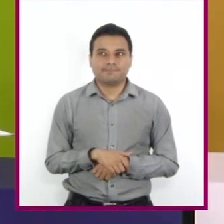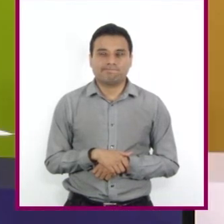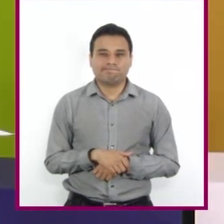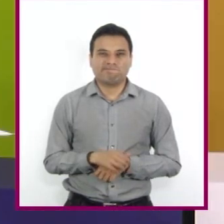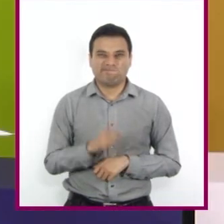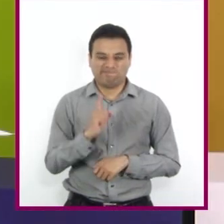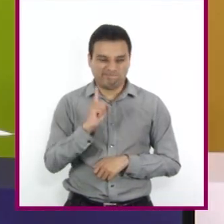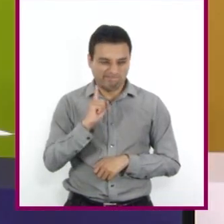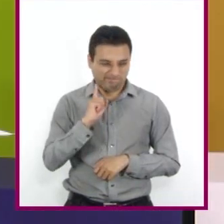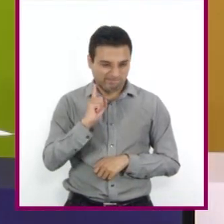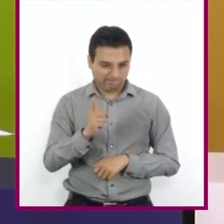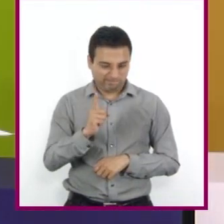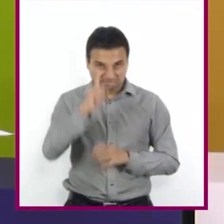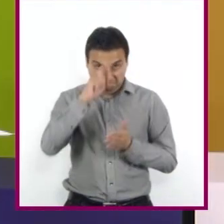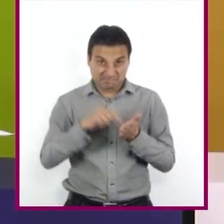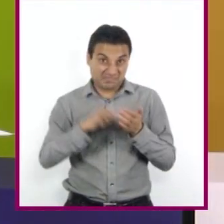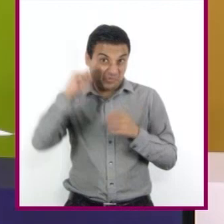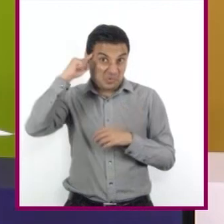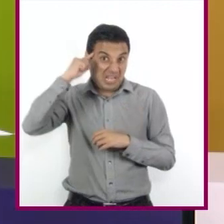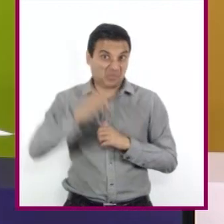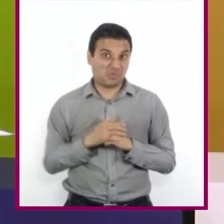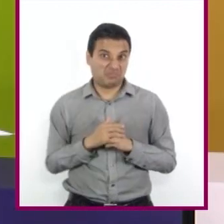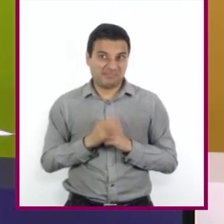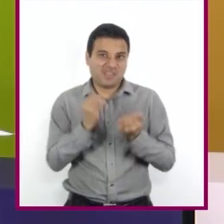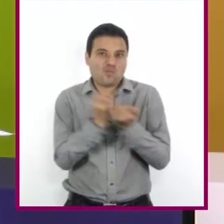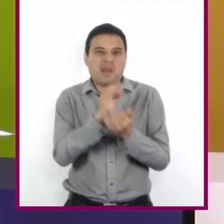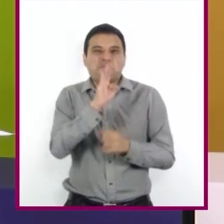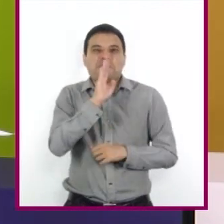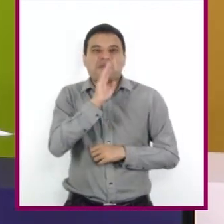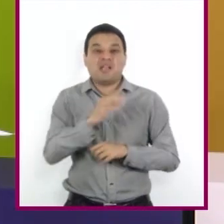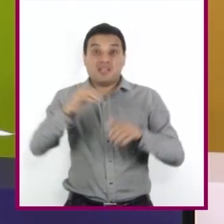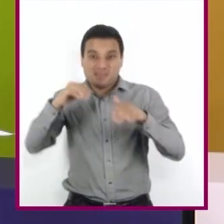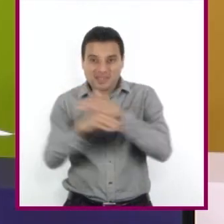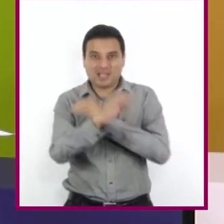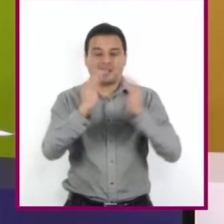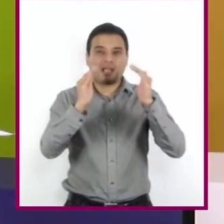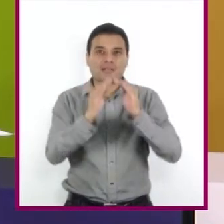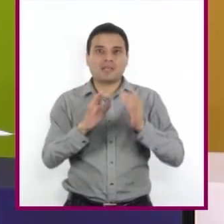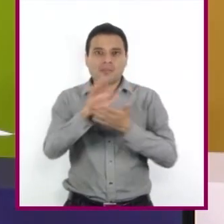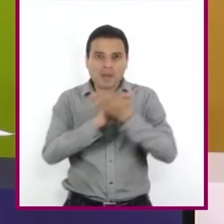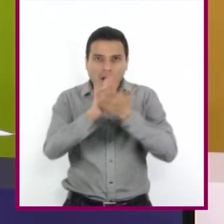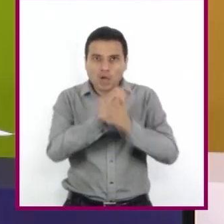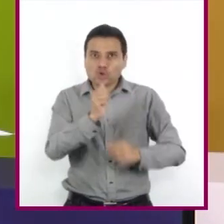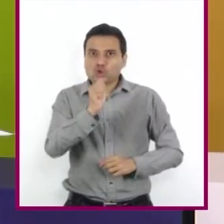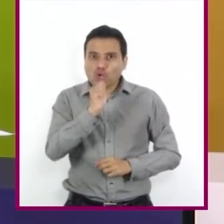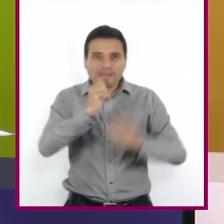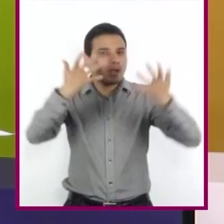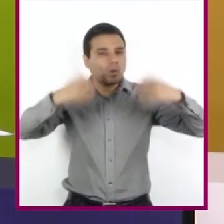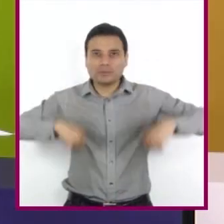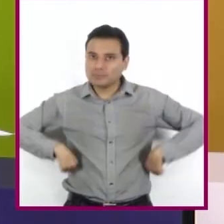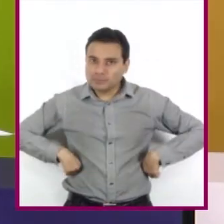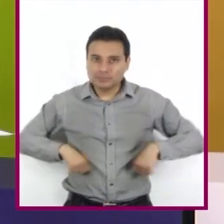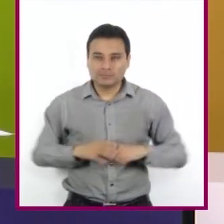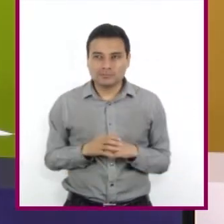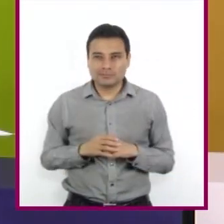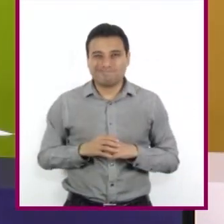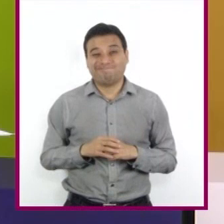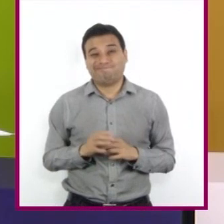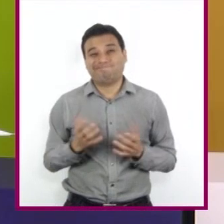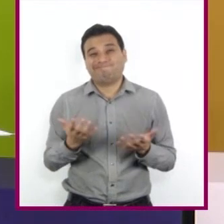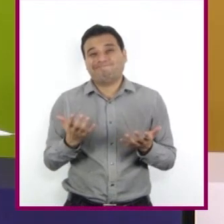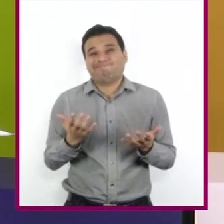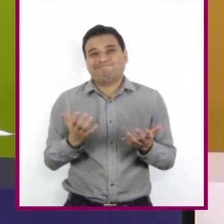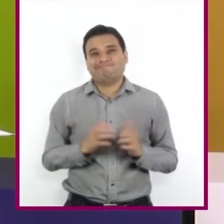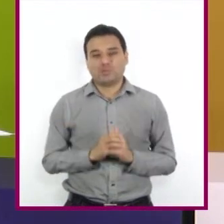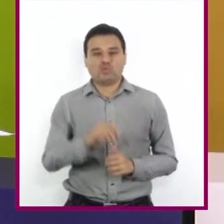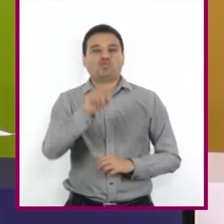Ay, pues que está enojado, como cuando mi mamá entra a la casa y ve que no he lavado los trastes. Tomaremos unos momentos para que